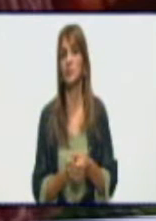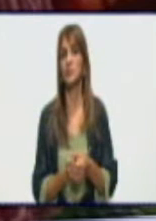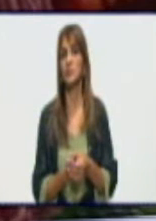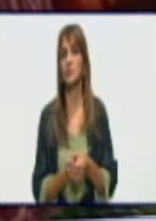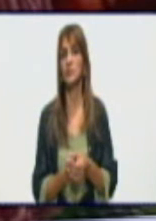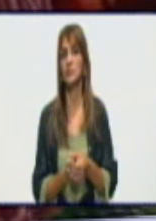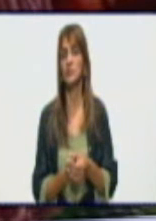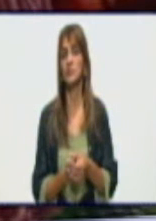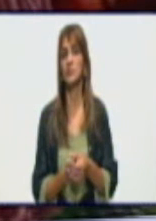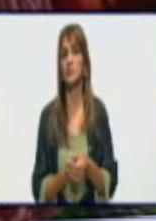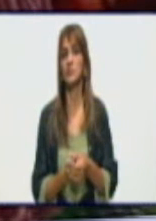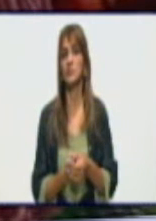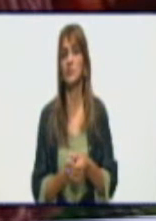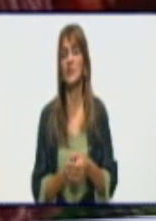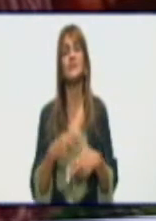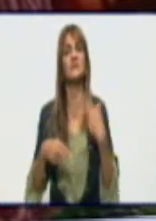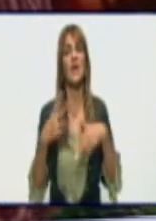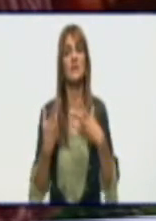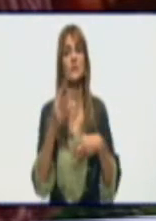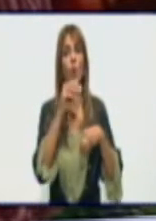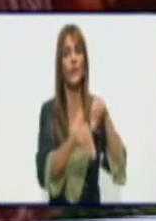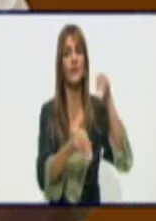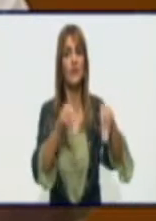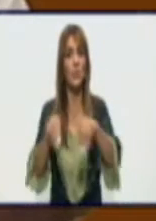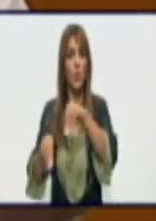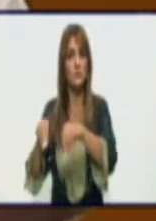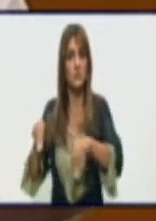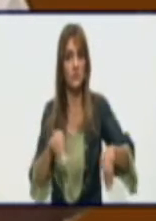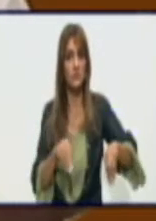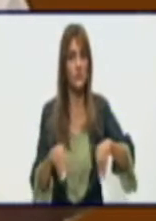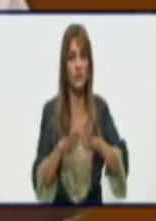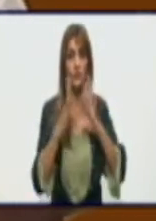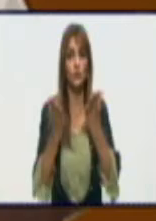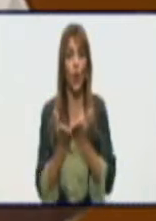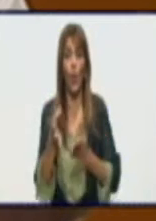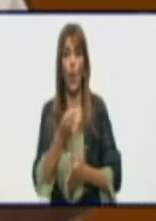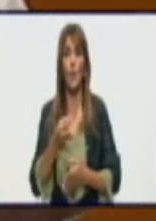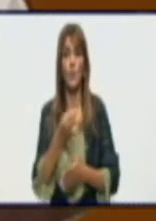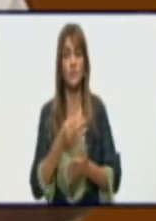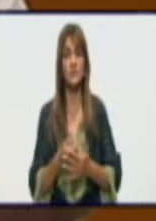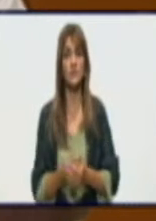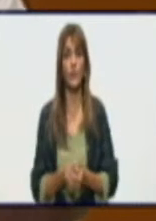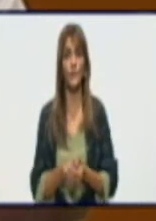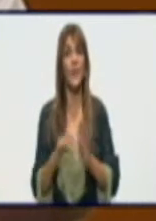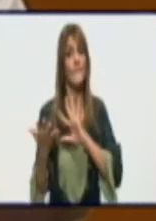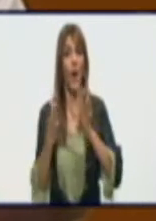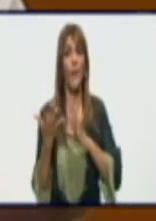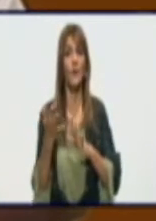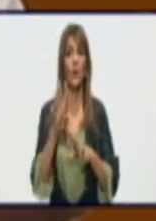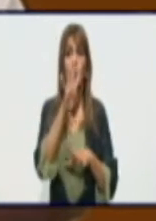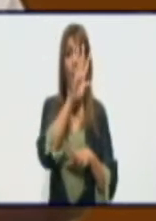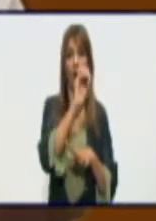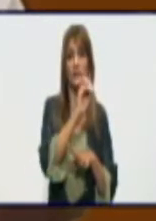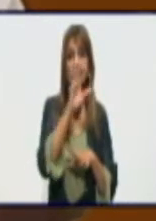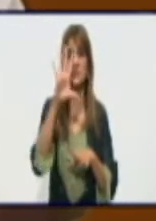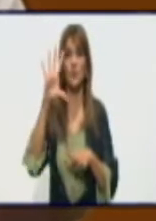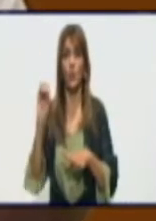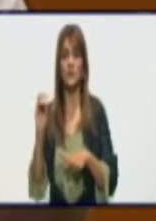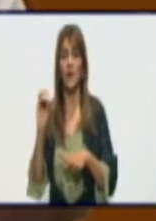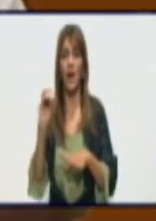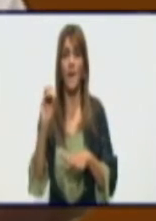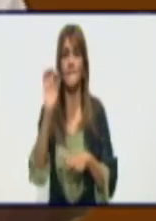hacer una distribución en todo el municipio, en toda la provincia, y lograr de que aunque sea parte de un 50 o un 40% de las producciones de repostería, es decir,